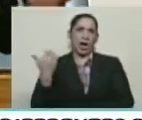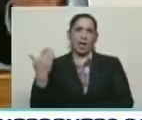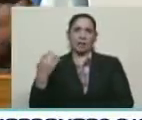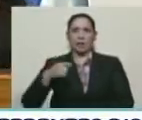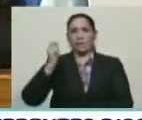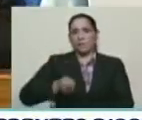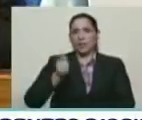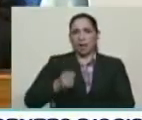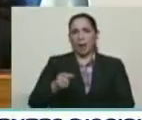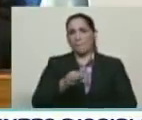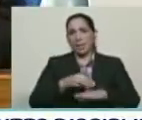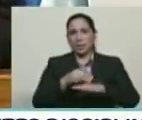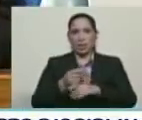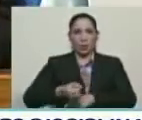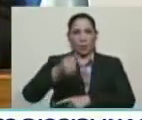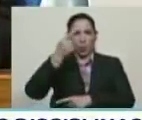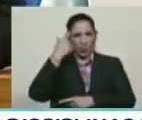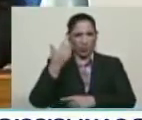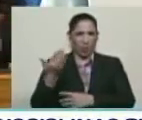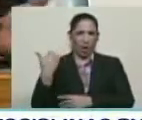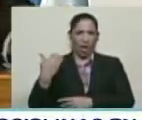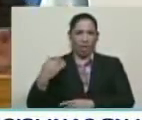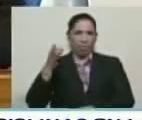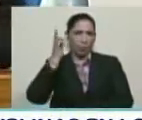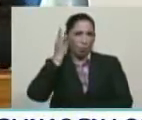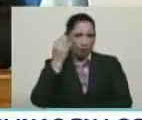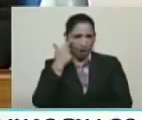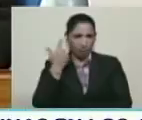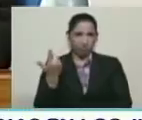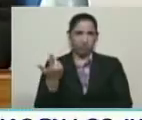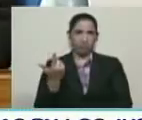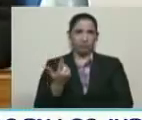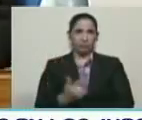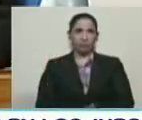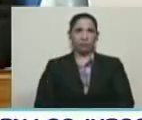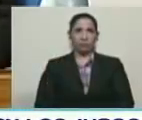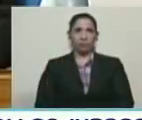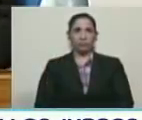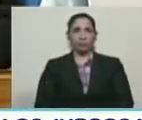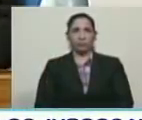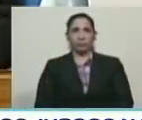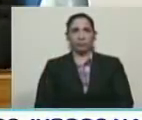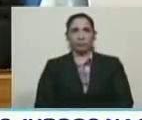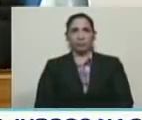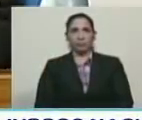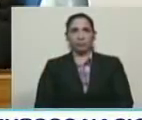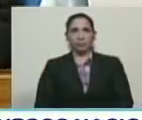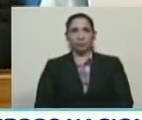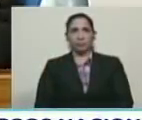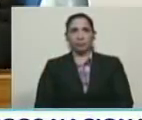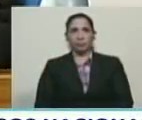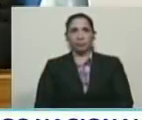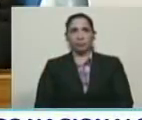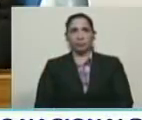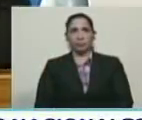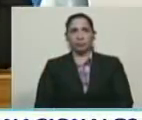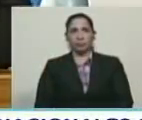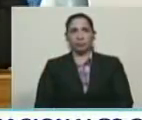historia, como fue la antigua y gestión que me precedió por una